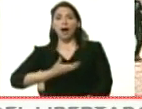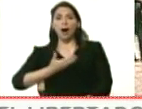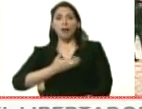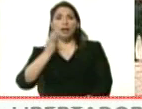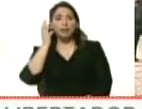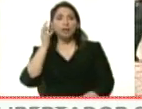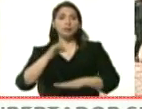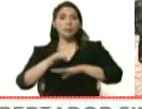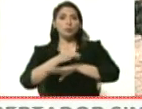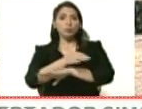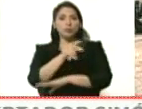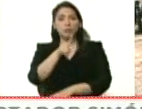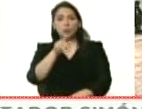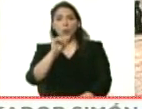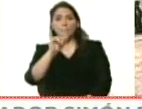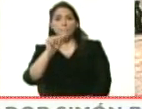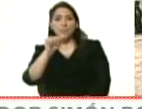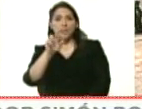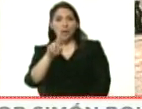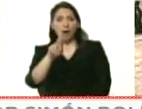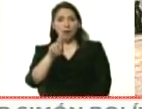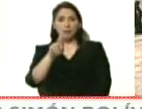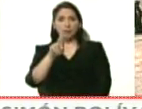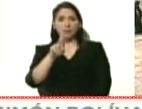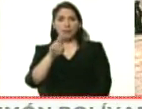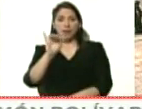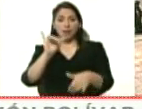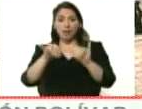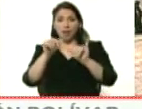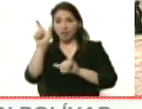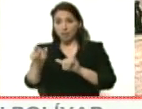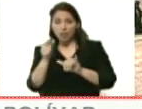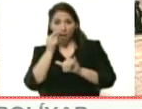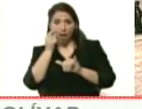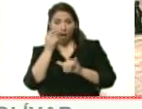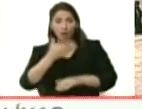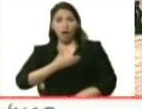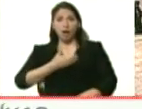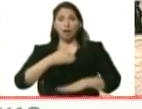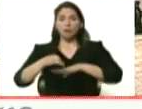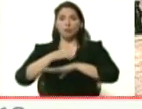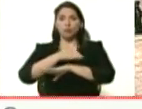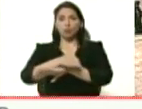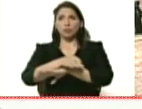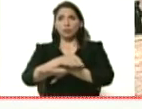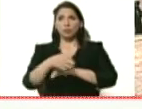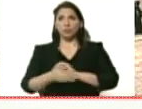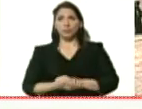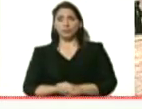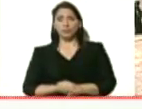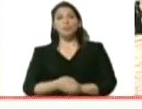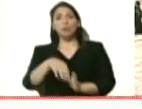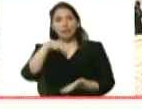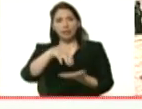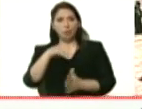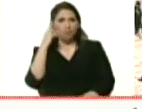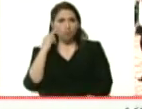municipio Piara. Y el ingeniero Tito Oviedo, alcalde del municipio Caroní del Estado Bolívar.